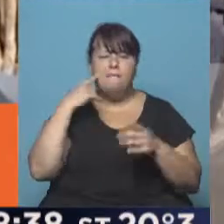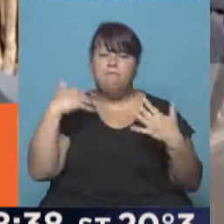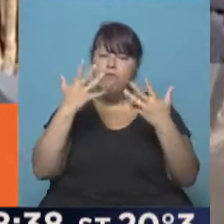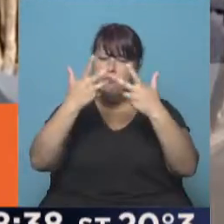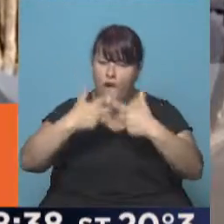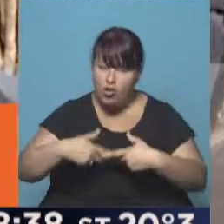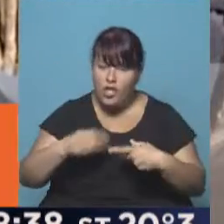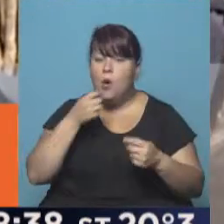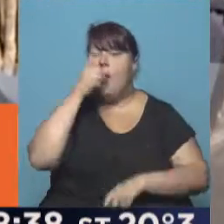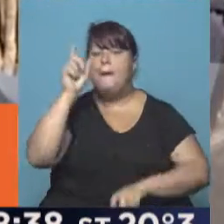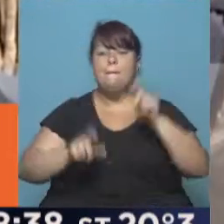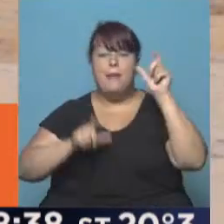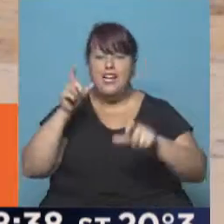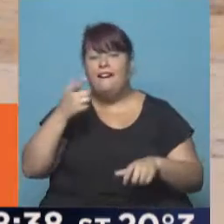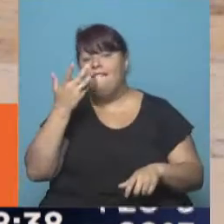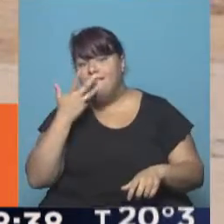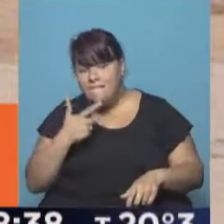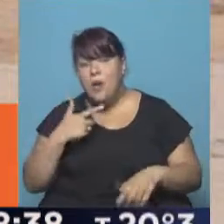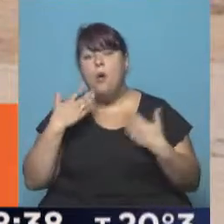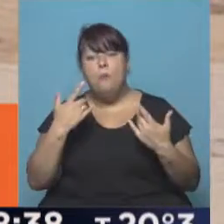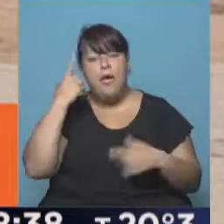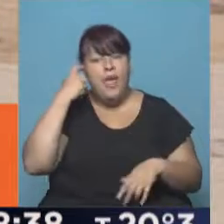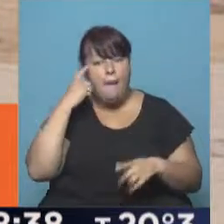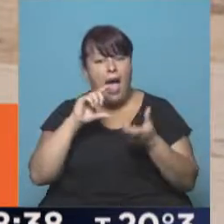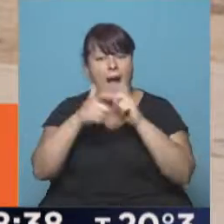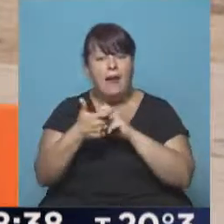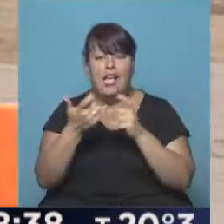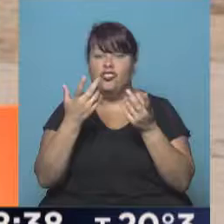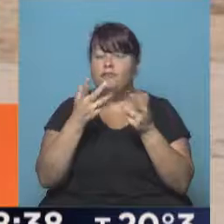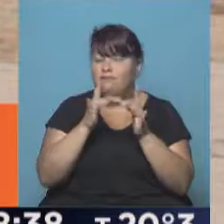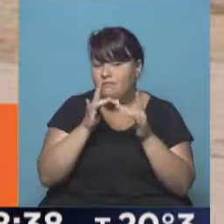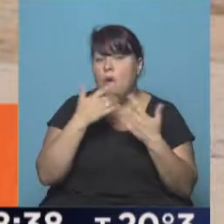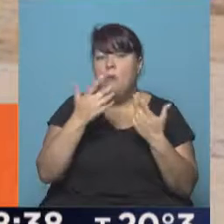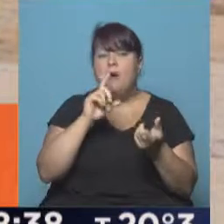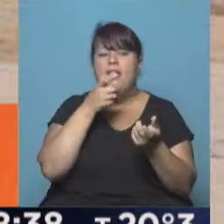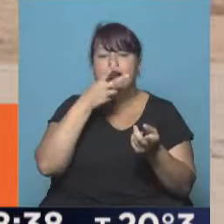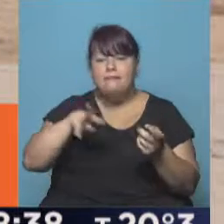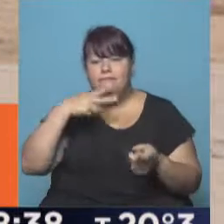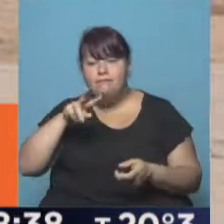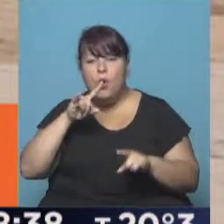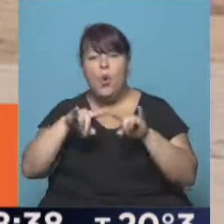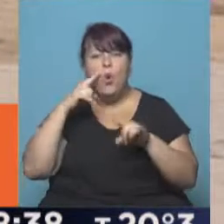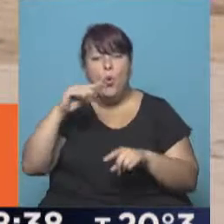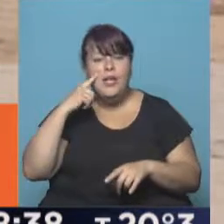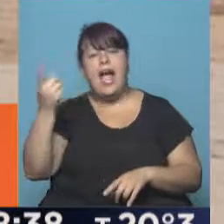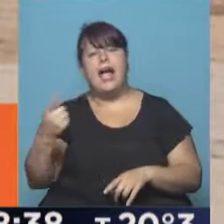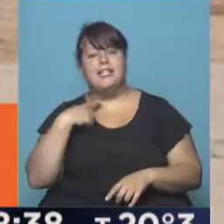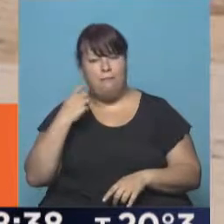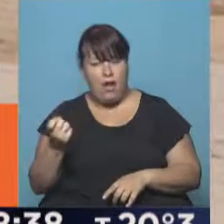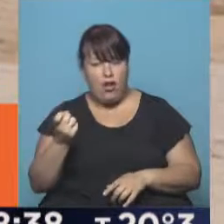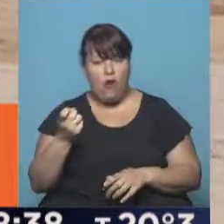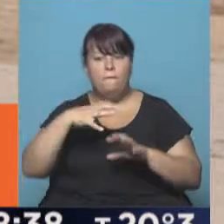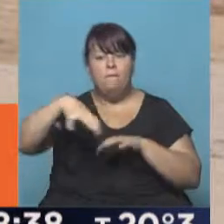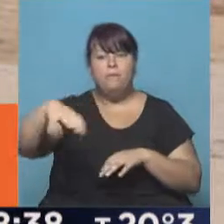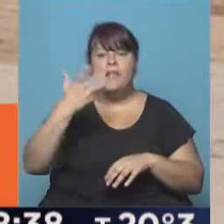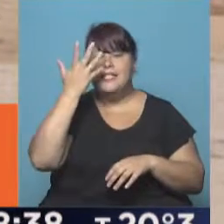proyecto para que cualquier persona interesada tenga acceso a una aplicación virtual que enseñe y traduce el wiki al español en el departamento de